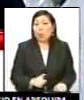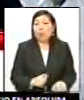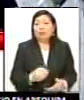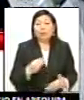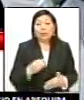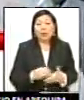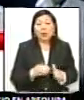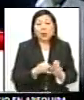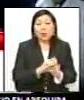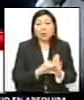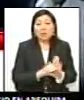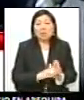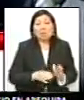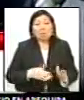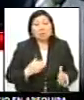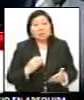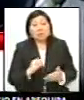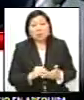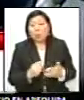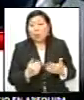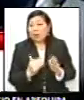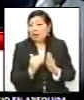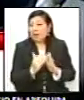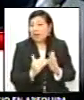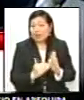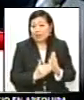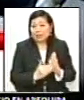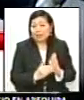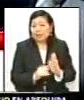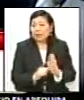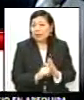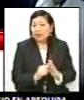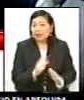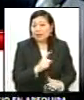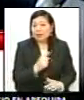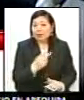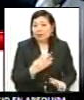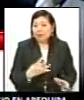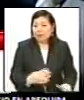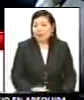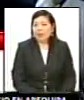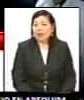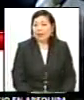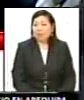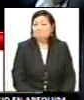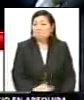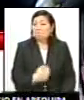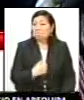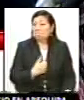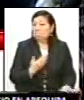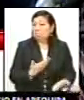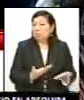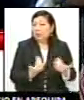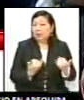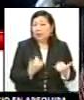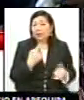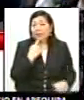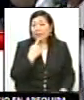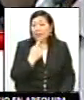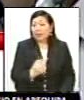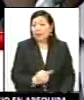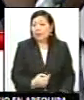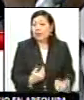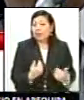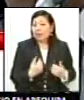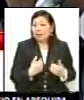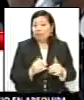la Constitución, puede haber infringido cualquier artículo, menos el inciso 2 del 139. Por eso me parece, presidente, que esta denuncia